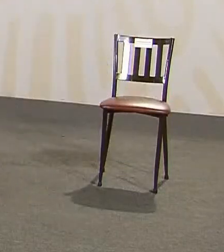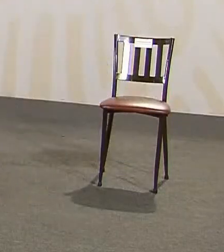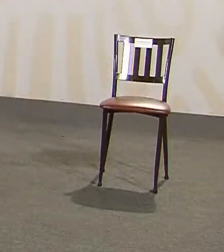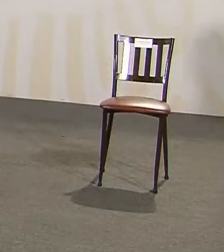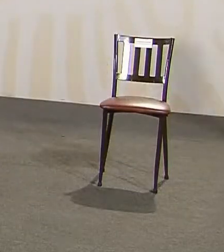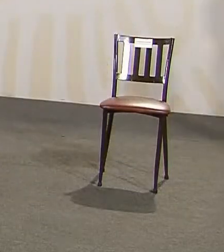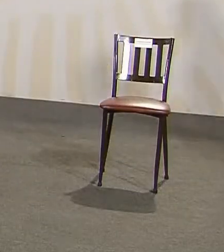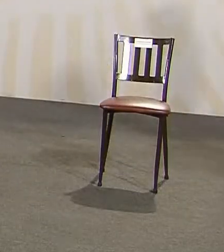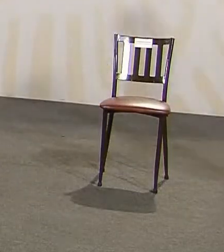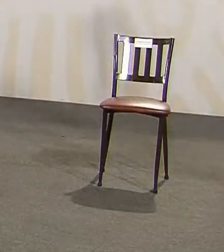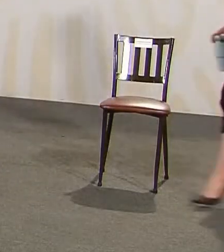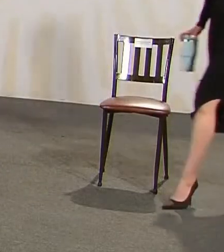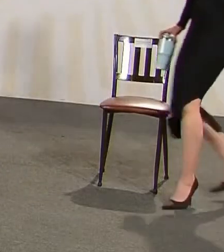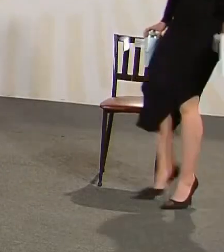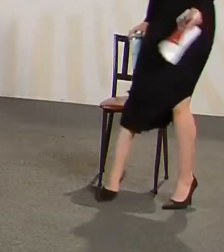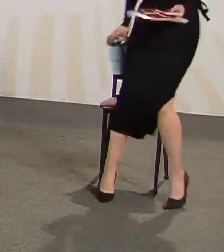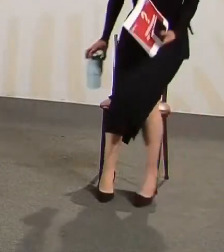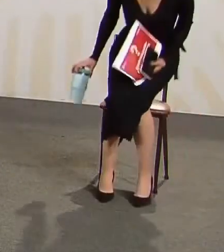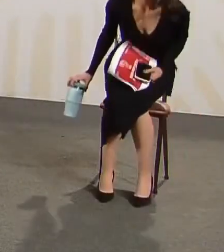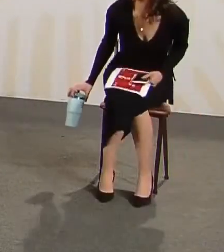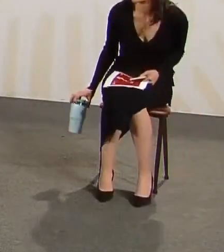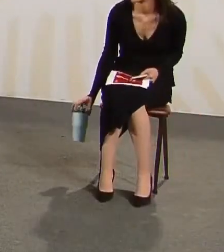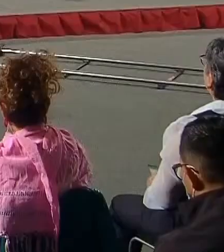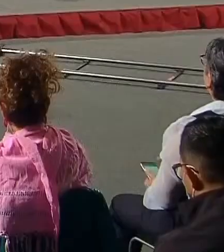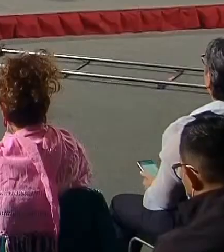Ánimo, ánimo.